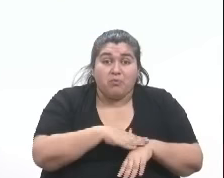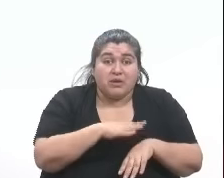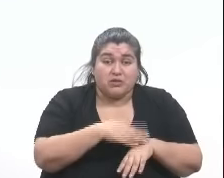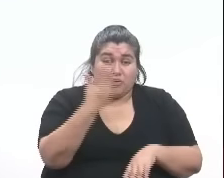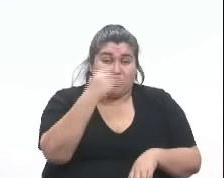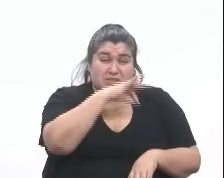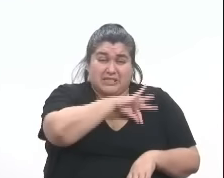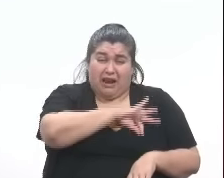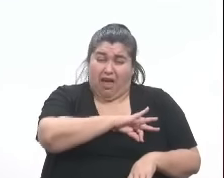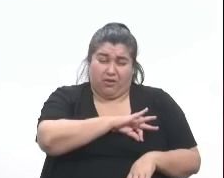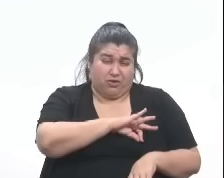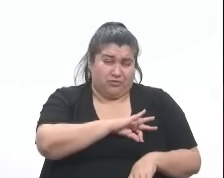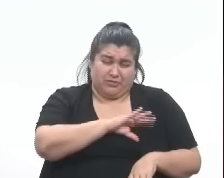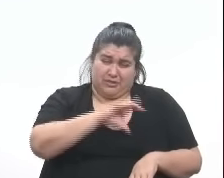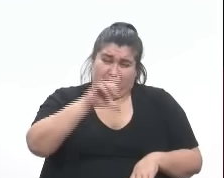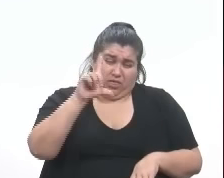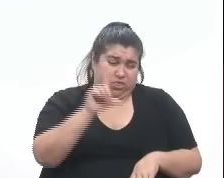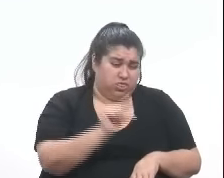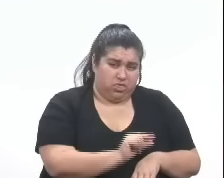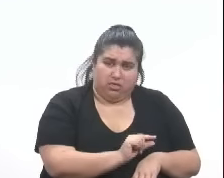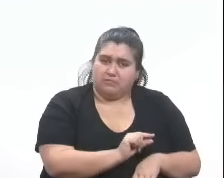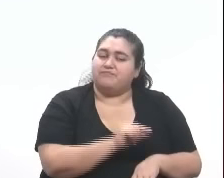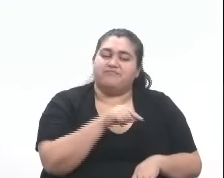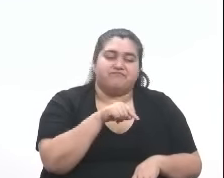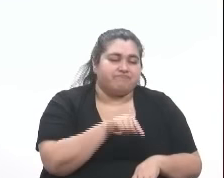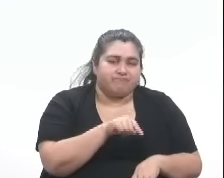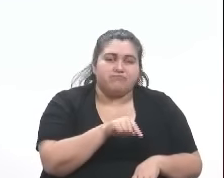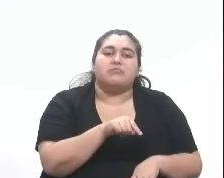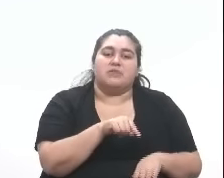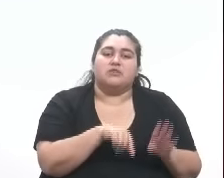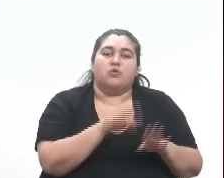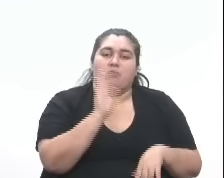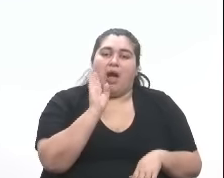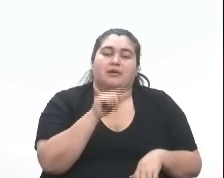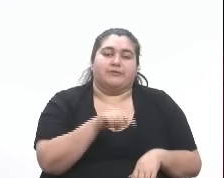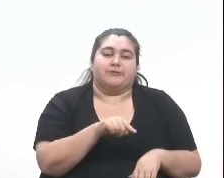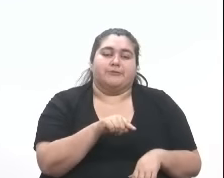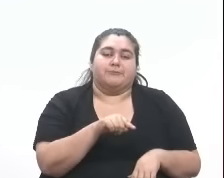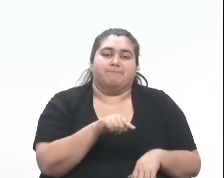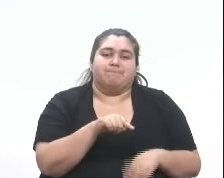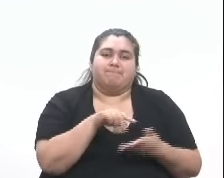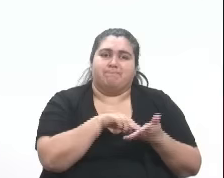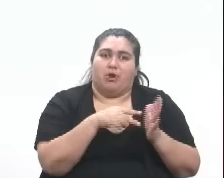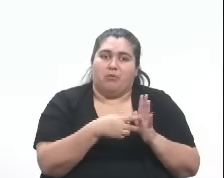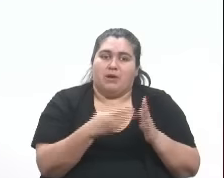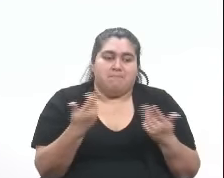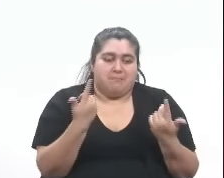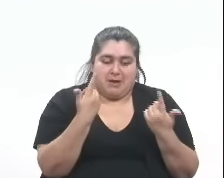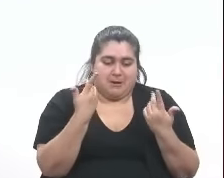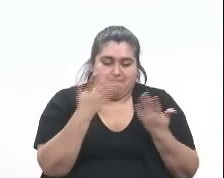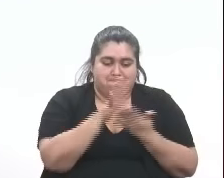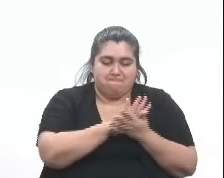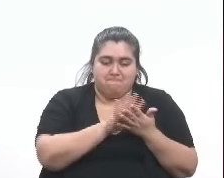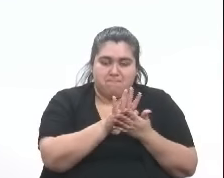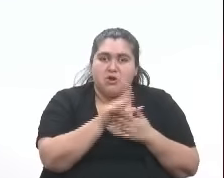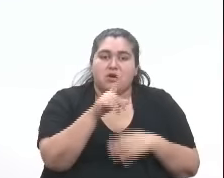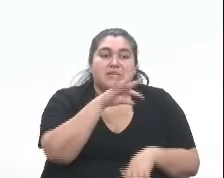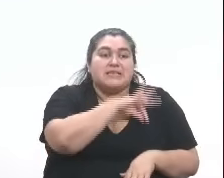salario, se cae una parte de la pata de la mesa. O sea, prácticamente es inexistente. El valor del